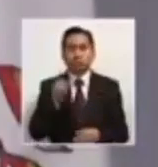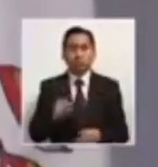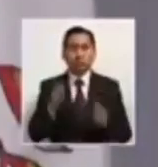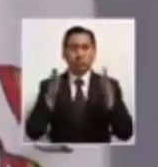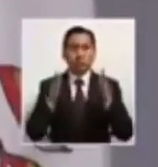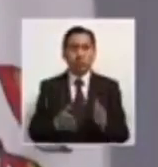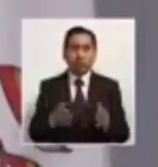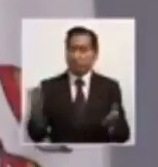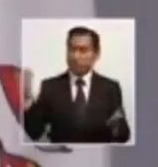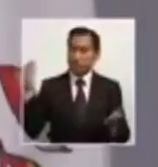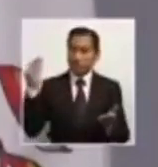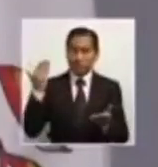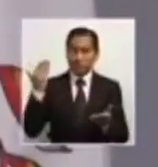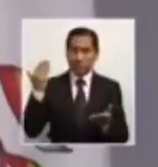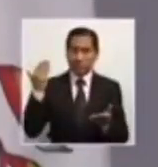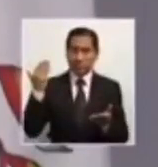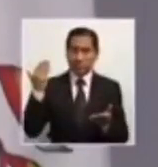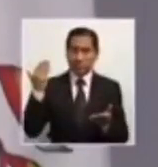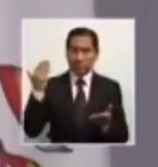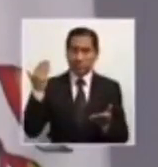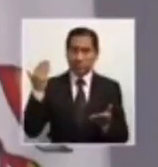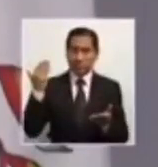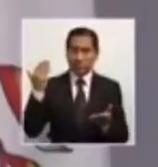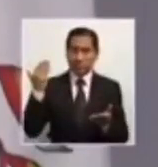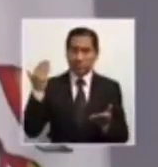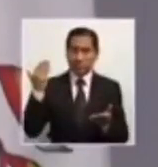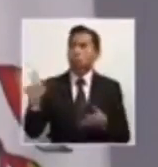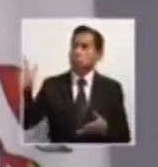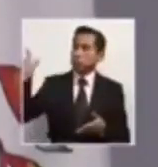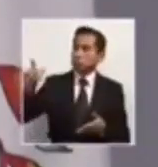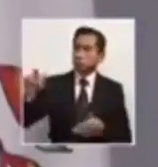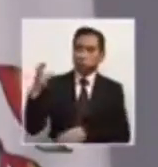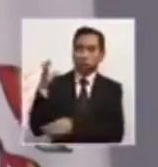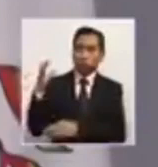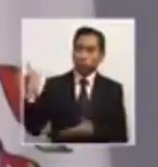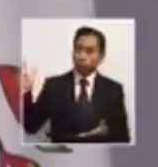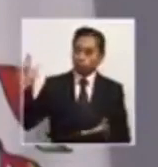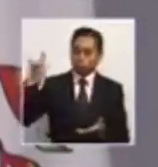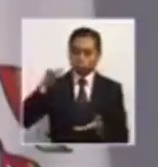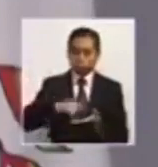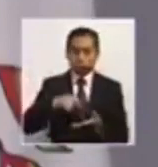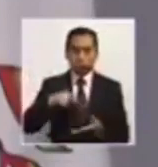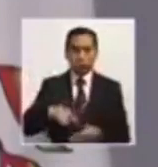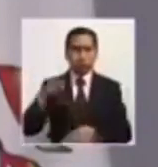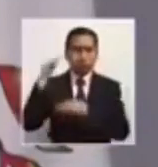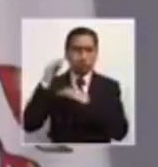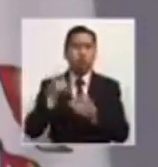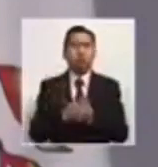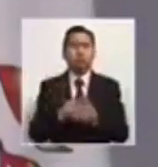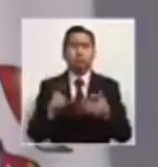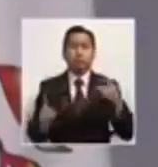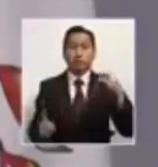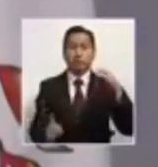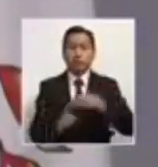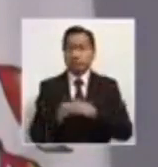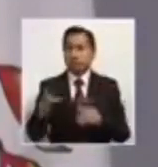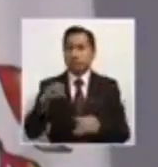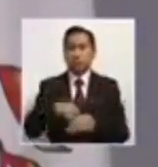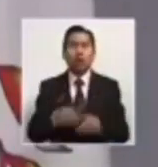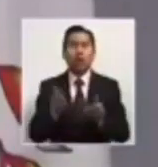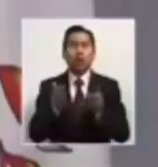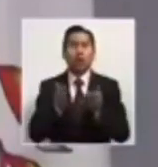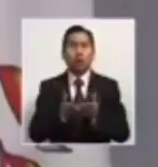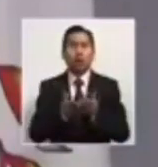que llegó de nueva york- vía colombia este caso fue detectado en copacabana